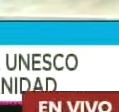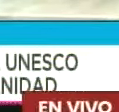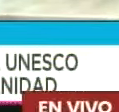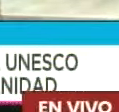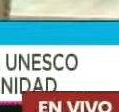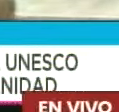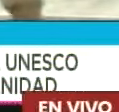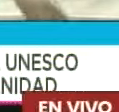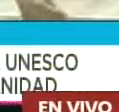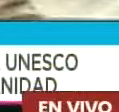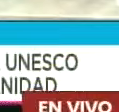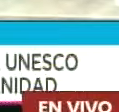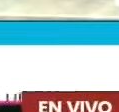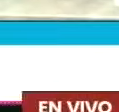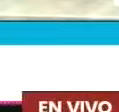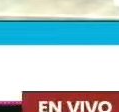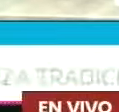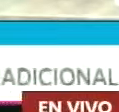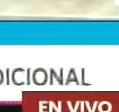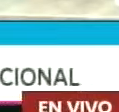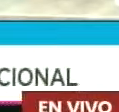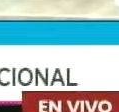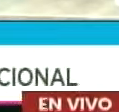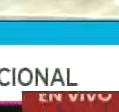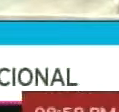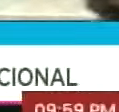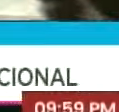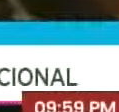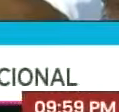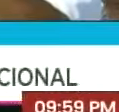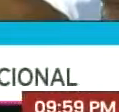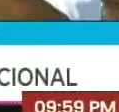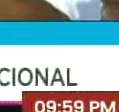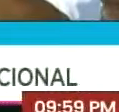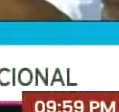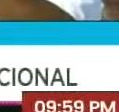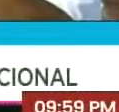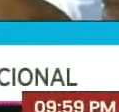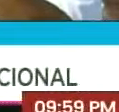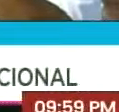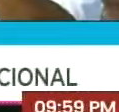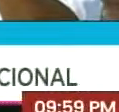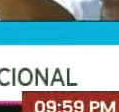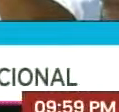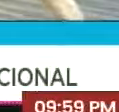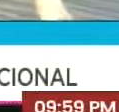Arriba de comienza a ser bien.